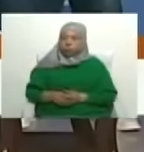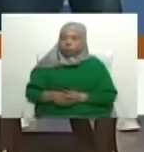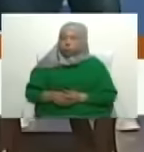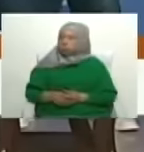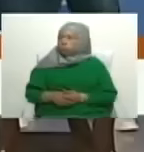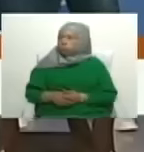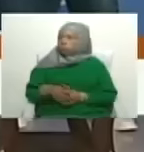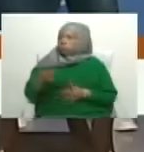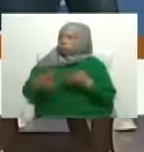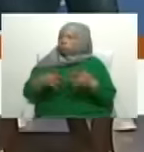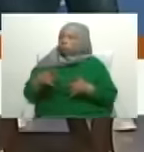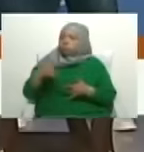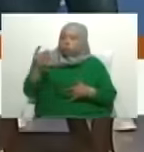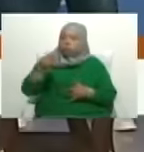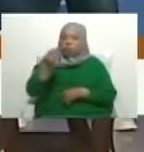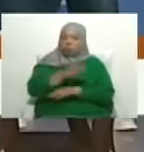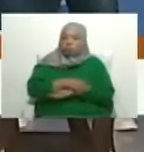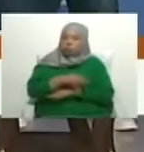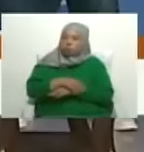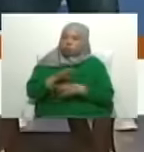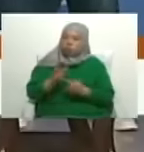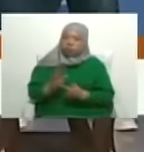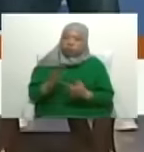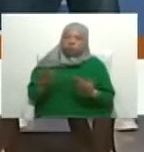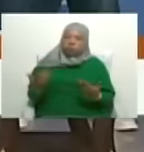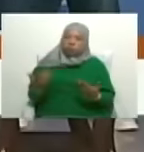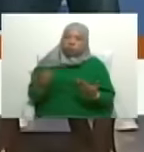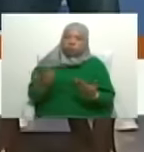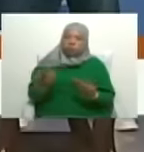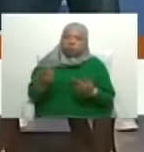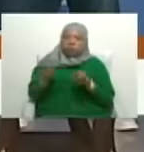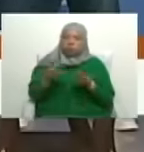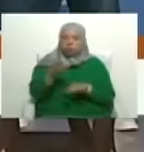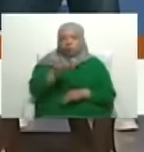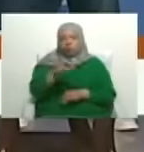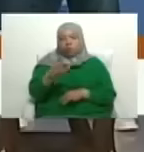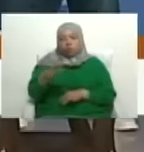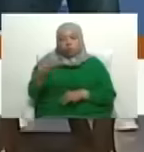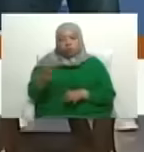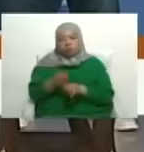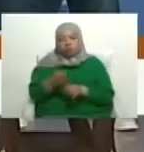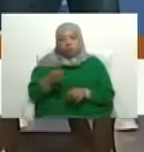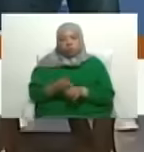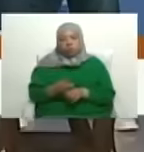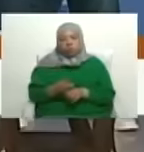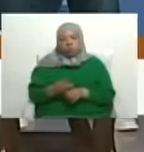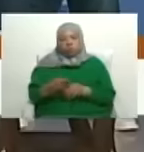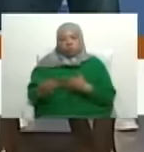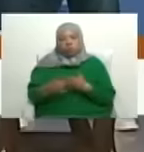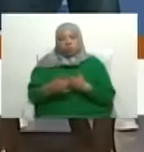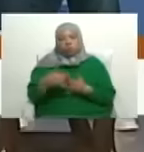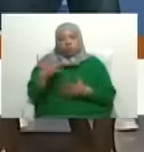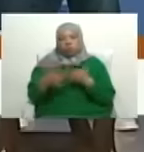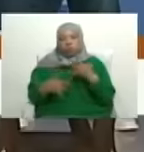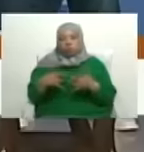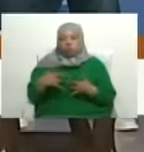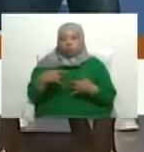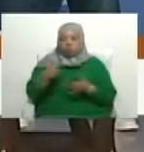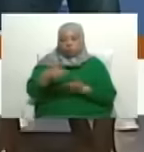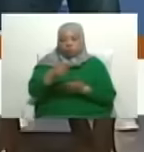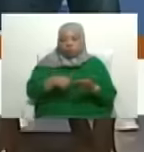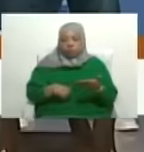cuál va a ser la posición de las 8 personas de la plataforma unitaria que